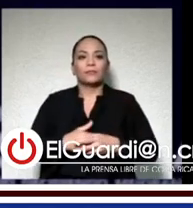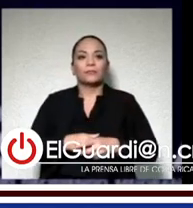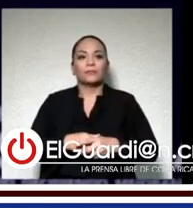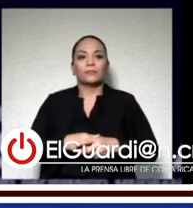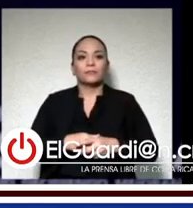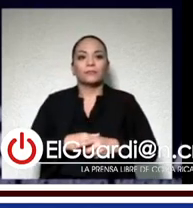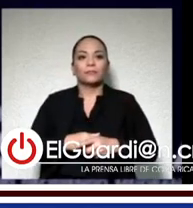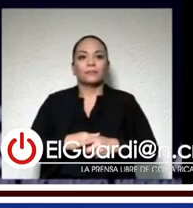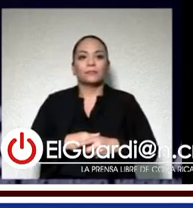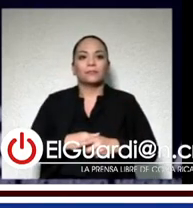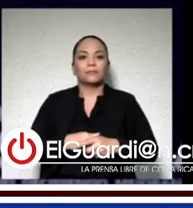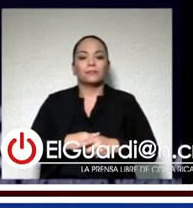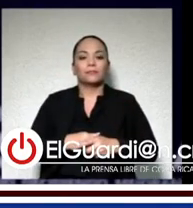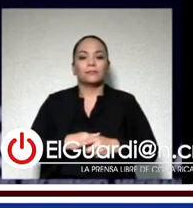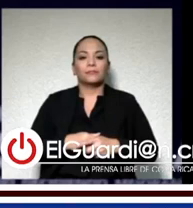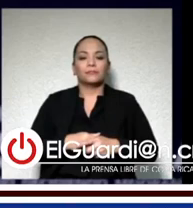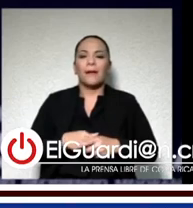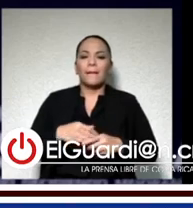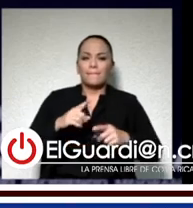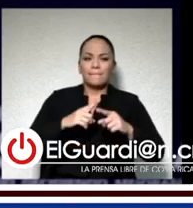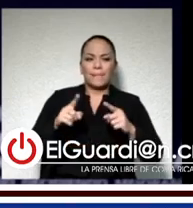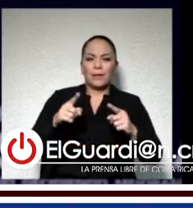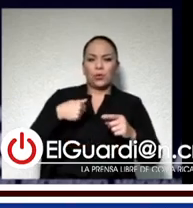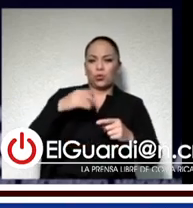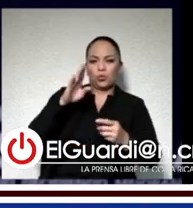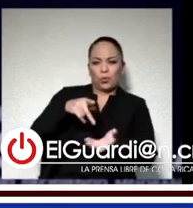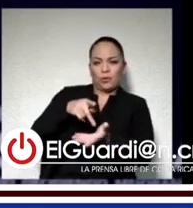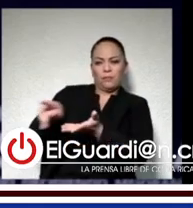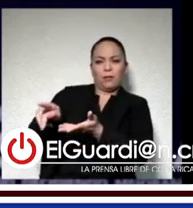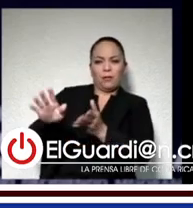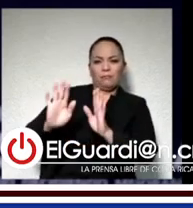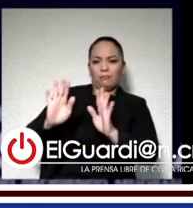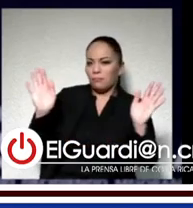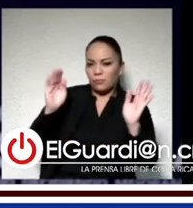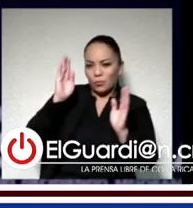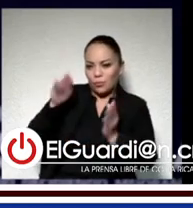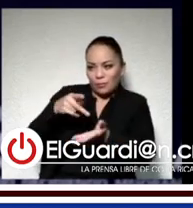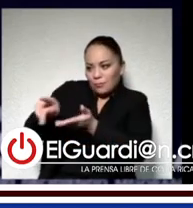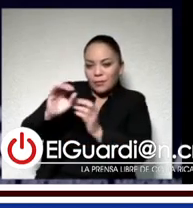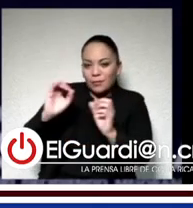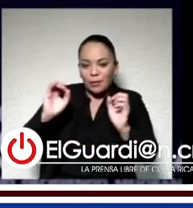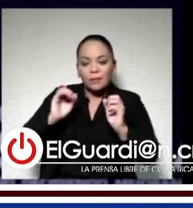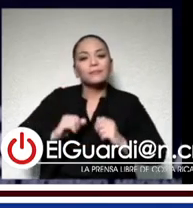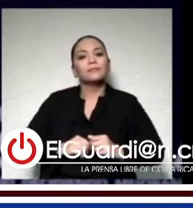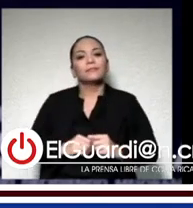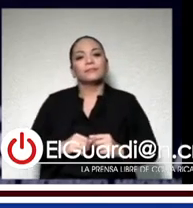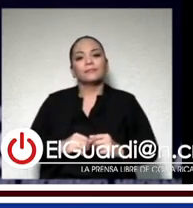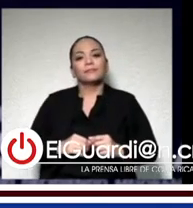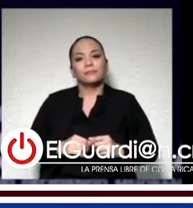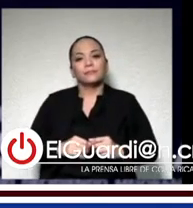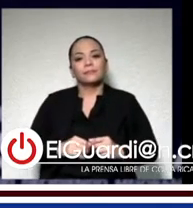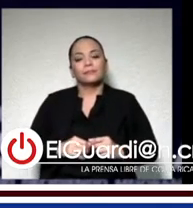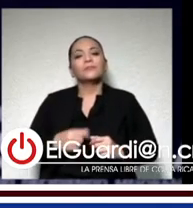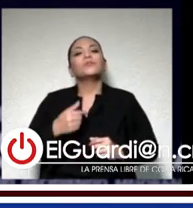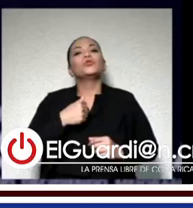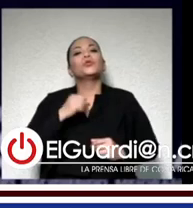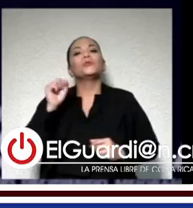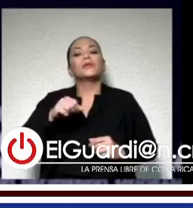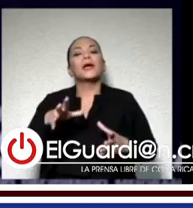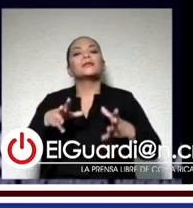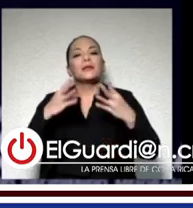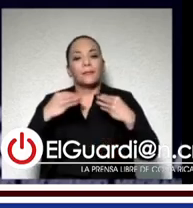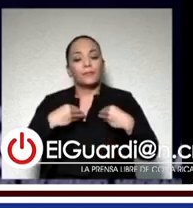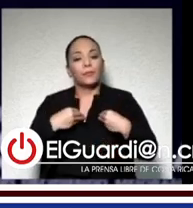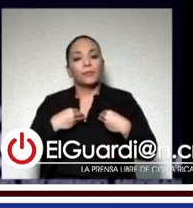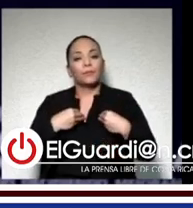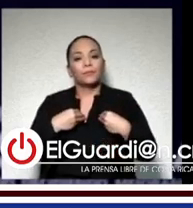Fue lo único que pasó. No le pagué nunca para nada de ello. ¿Qué? Sí, les vengo a aceptar. Ustedes